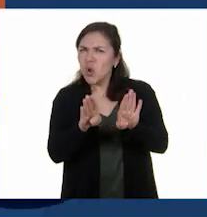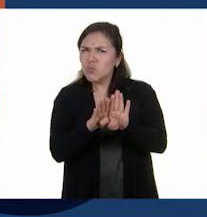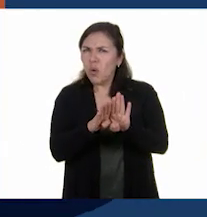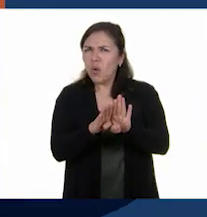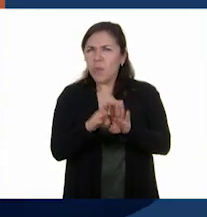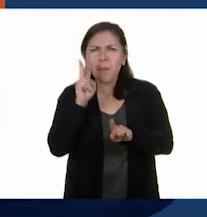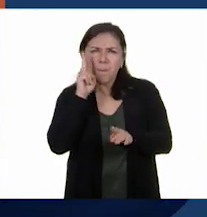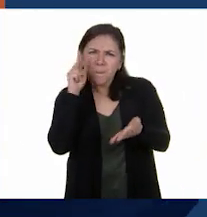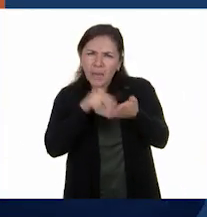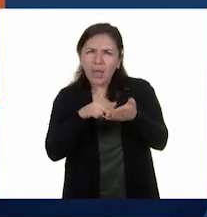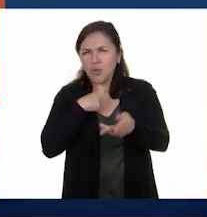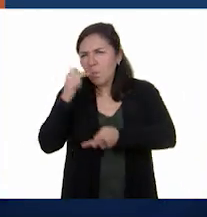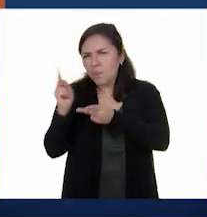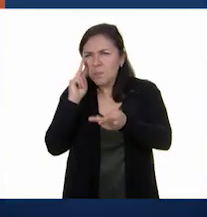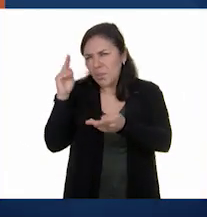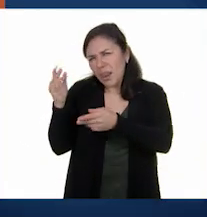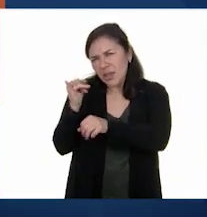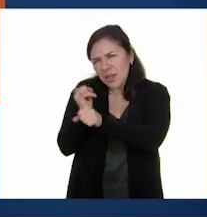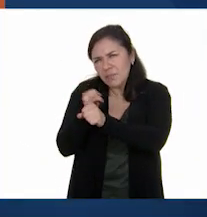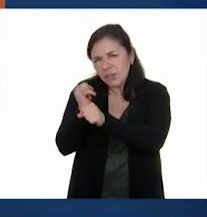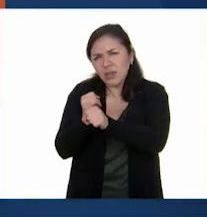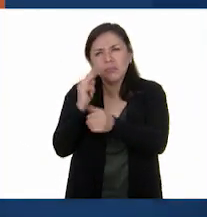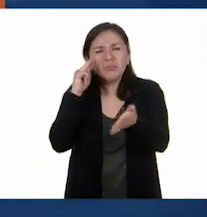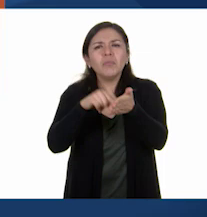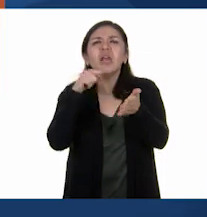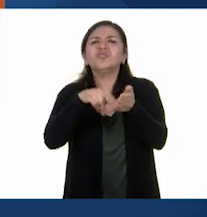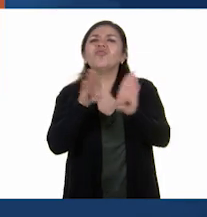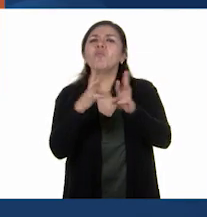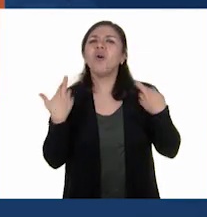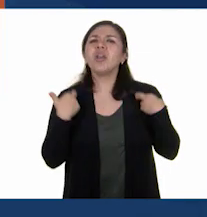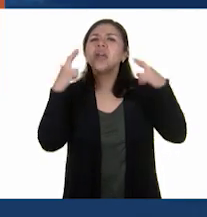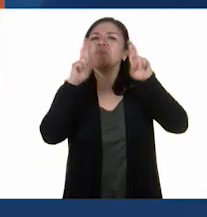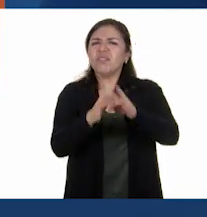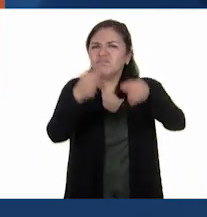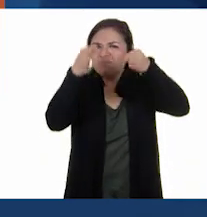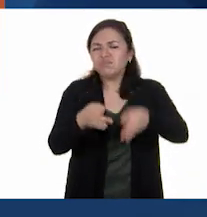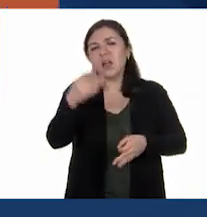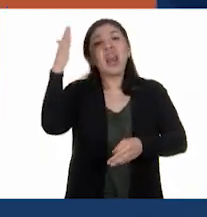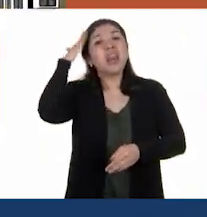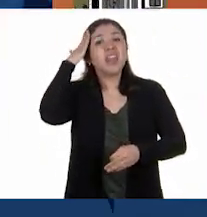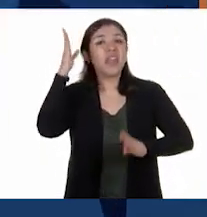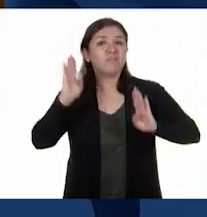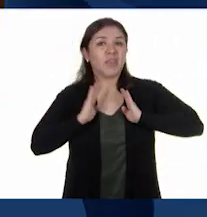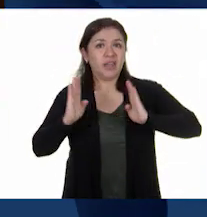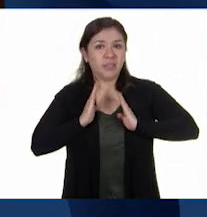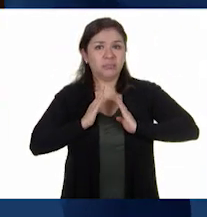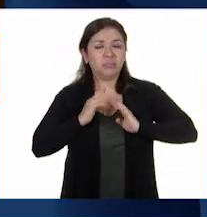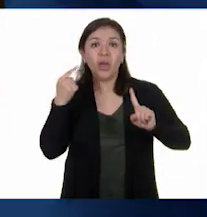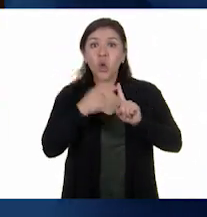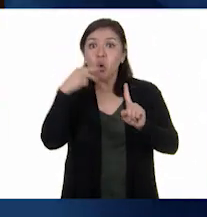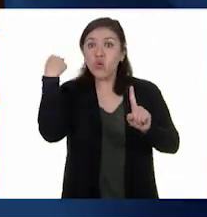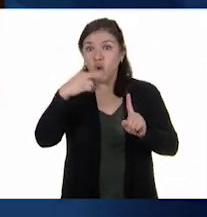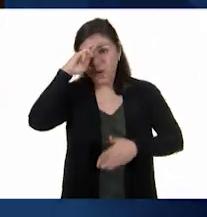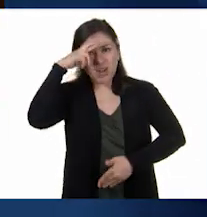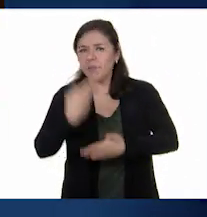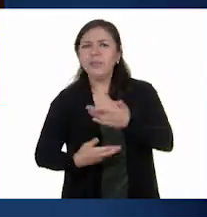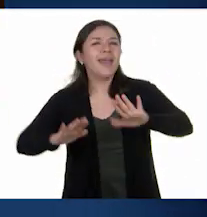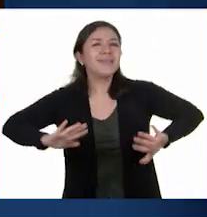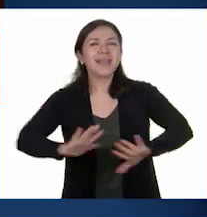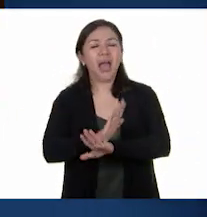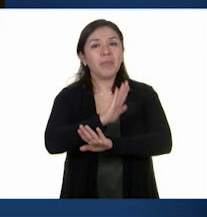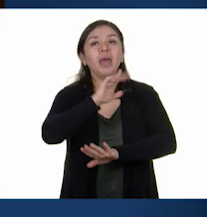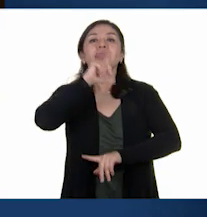autores consultados, en un representante formal del pueblo y en líder militar. Deja de ser nombrado rebelde y